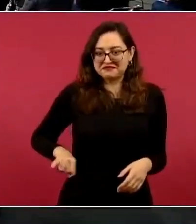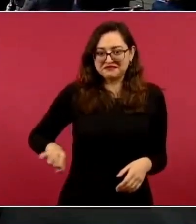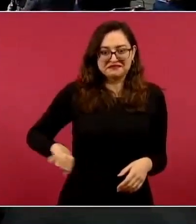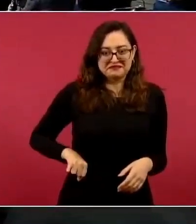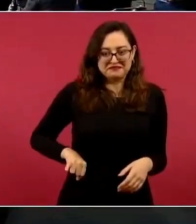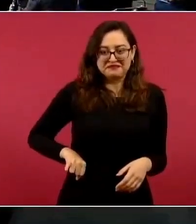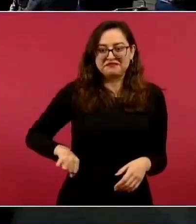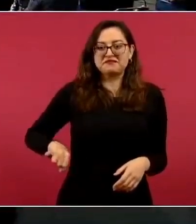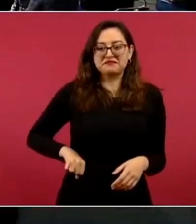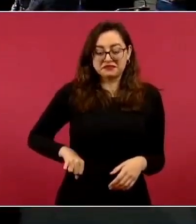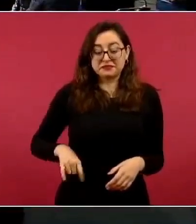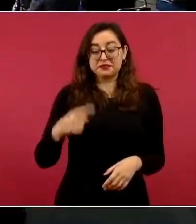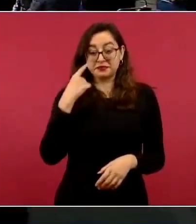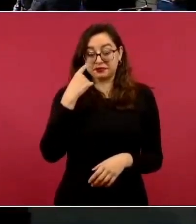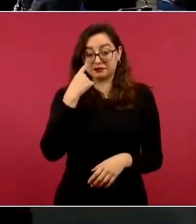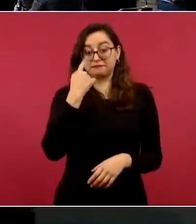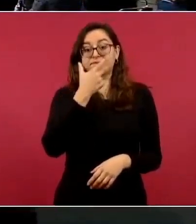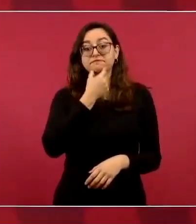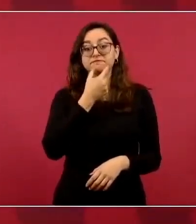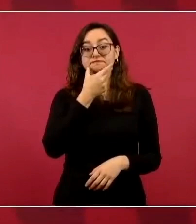Lo que dice Catón